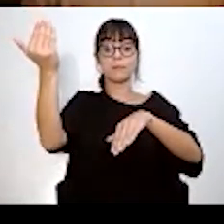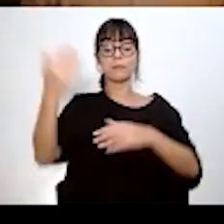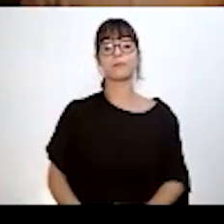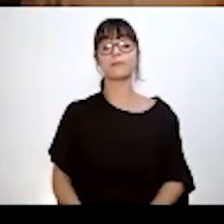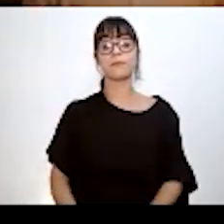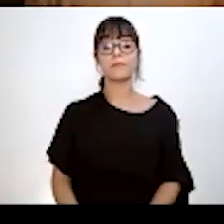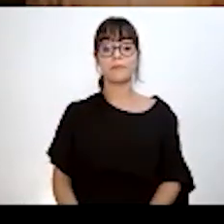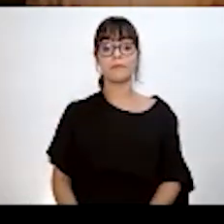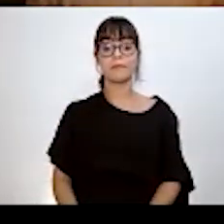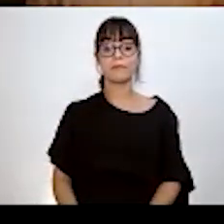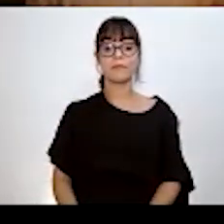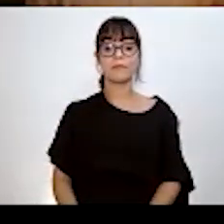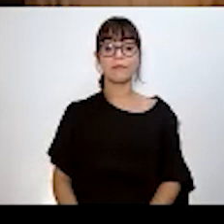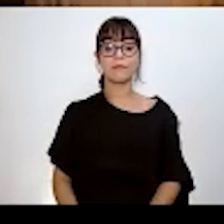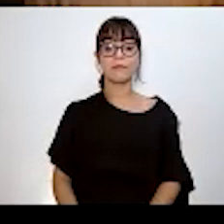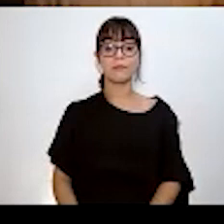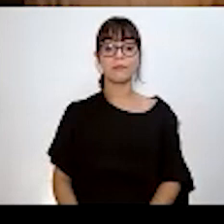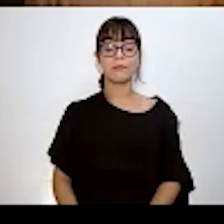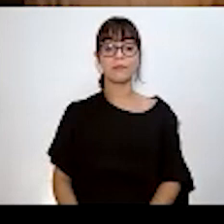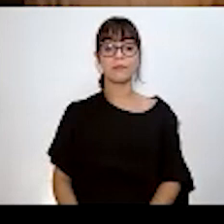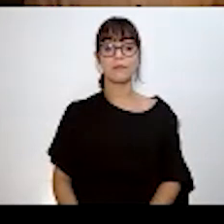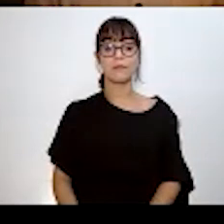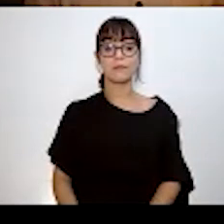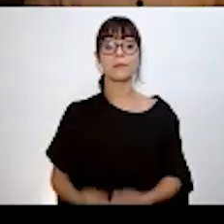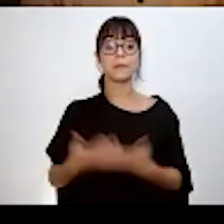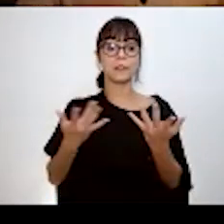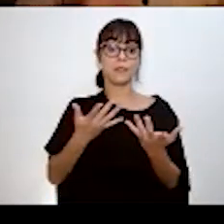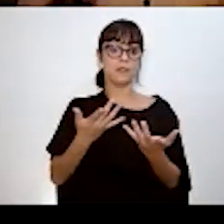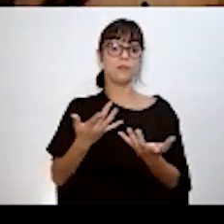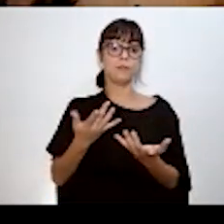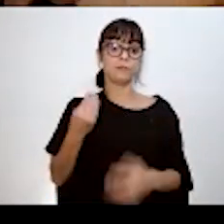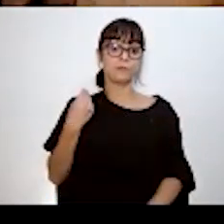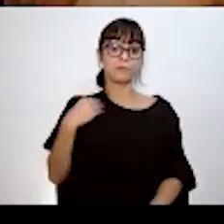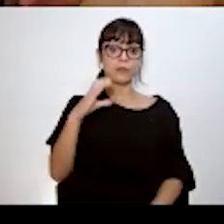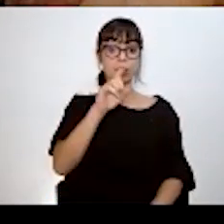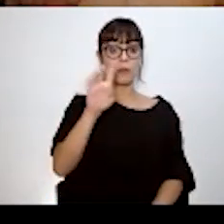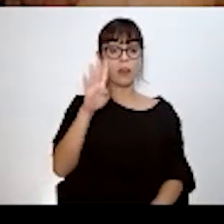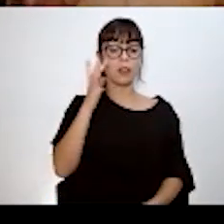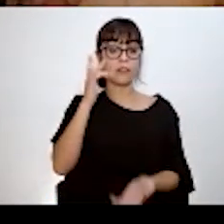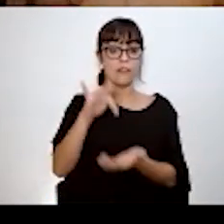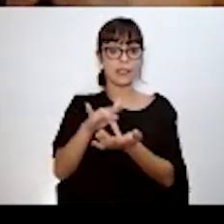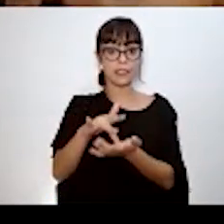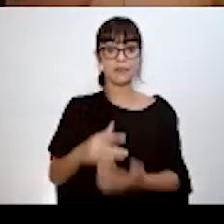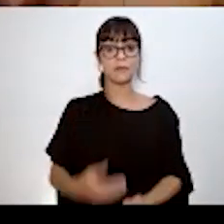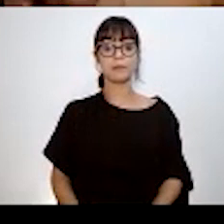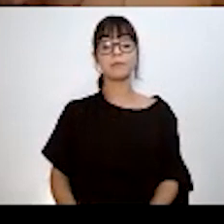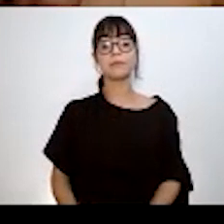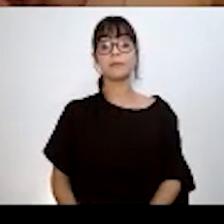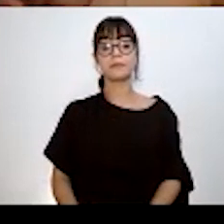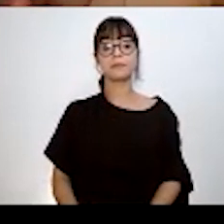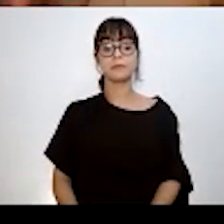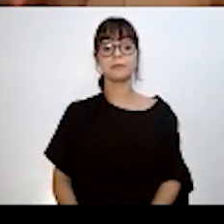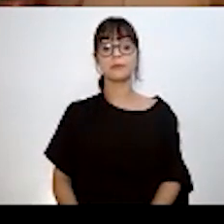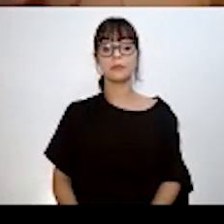rodados por medio del carbono 14. Claro, ¿qué supone esto? Esto supone una aproximación a